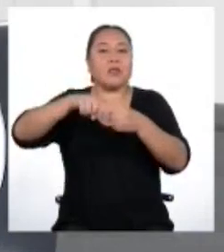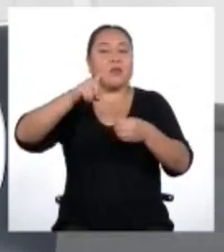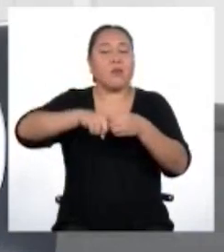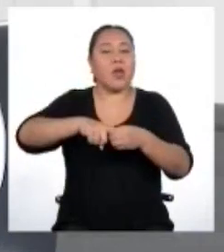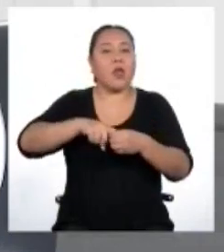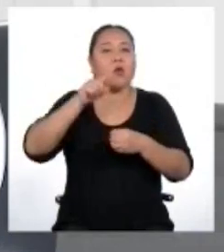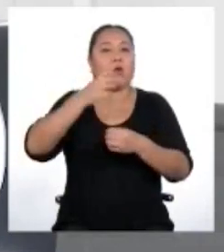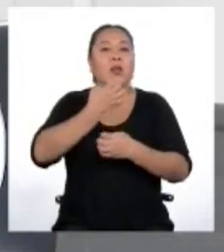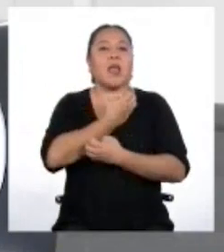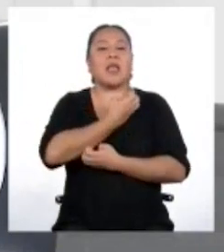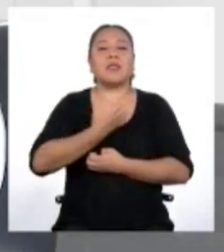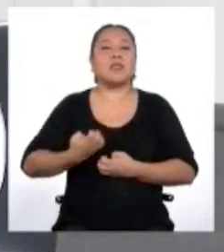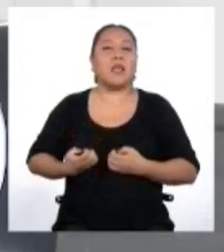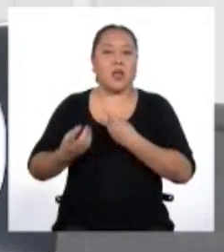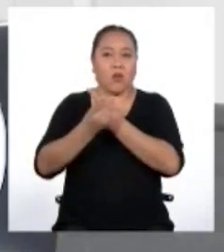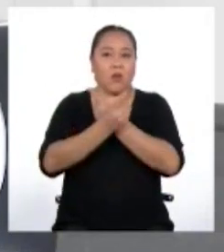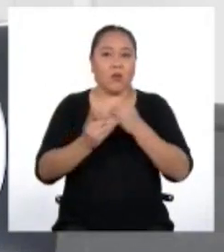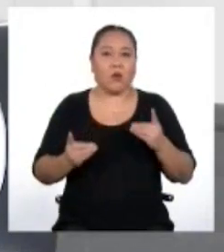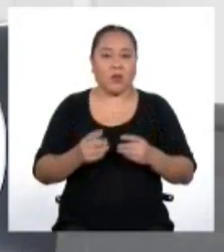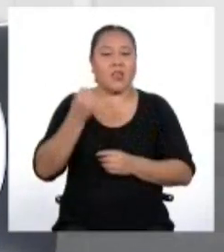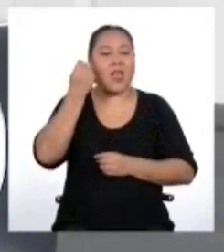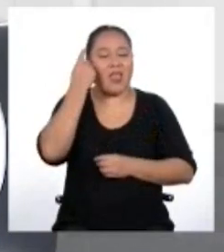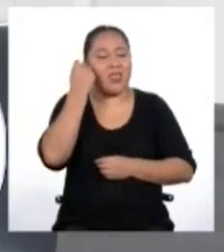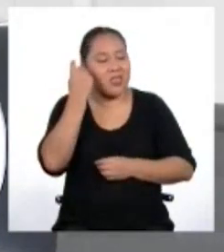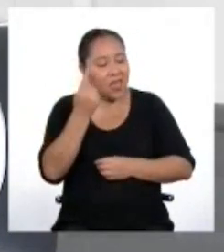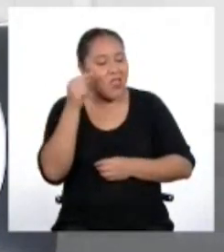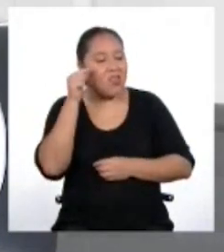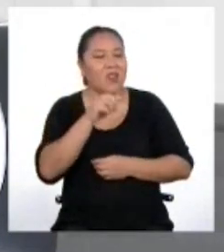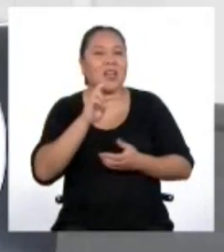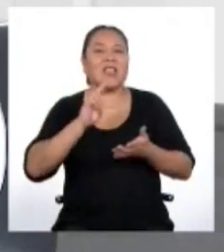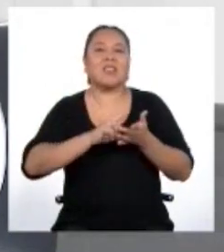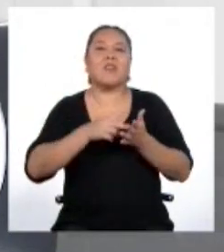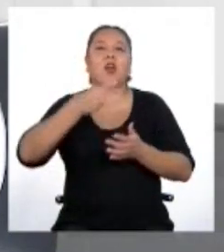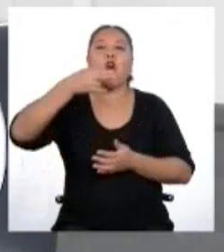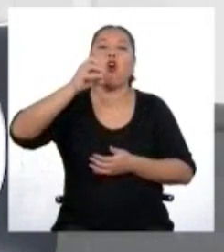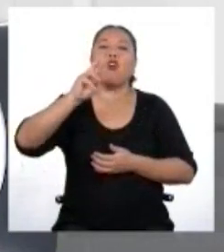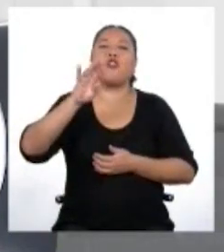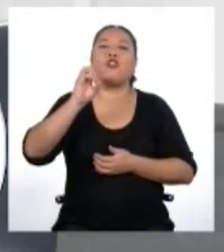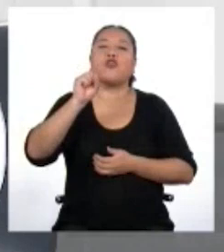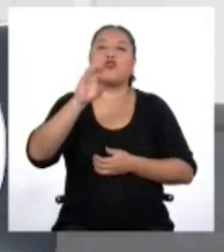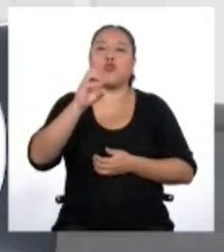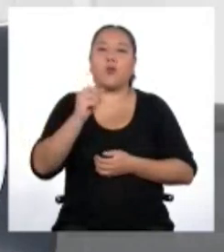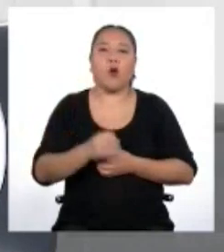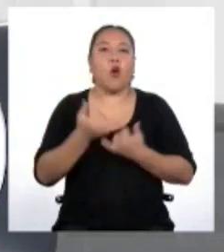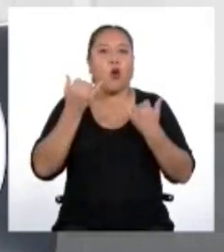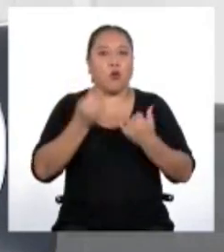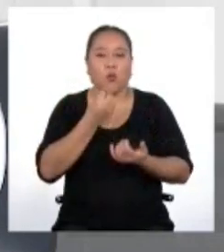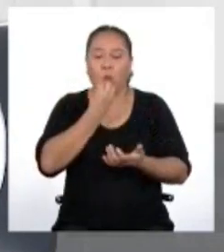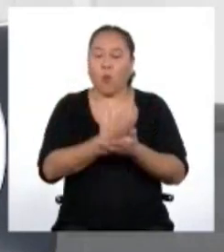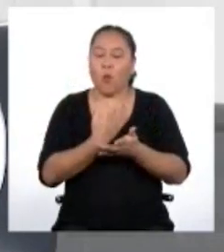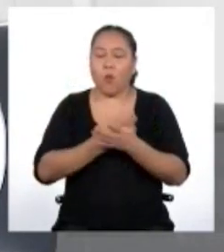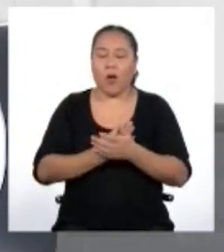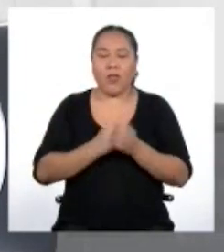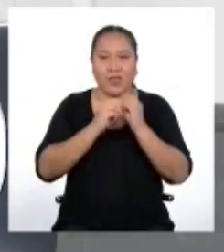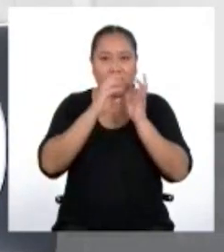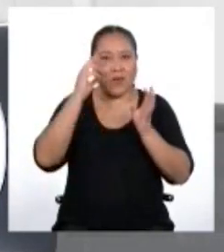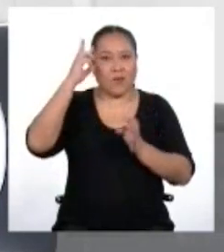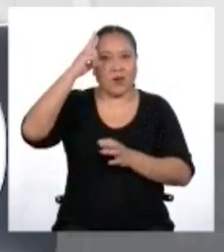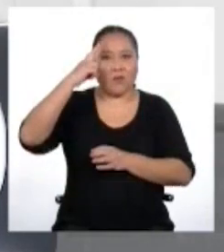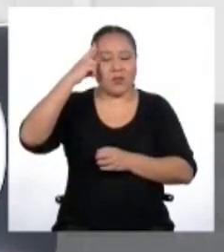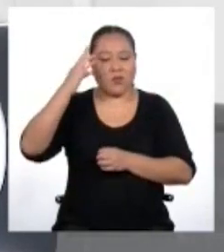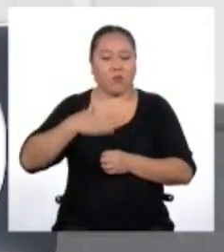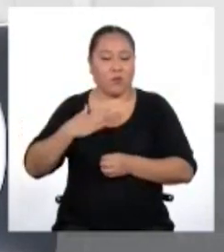Estado democrático. Ya entiendo lo que mi horóscopo me quiso decir con que hoy es un buen día para reflexionar sobre mi participación